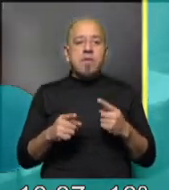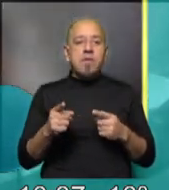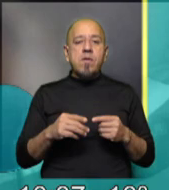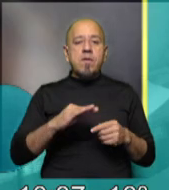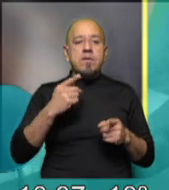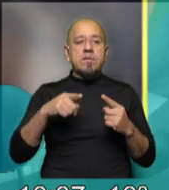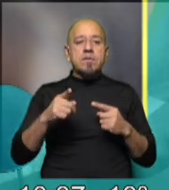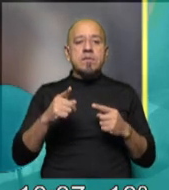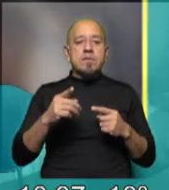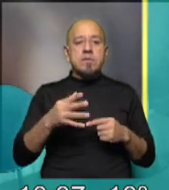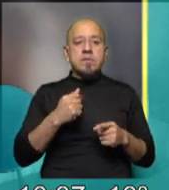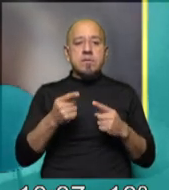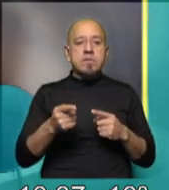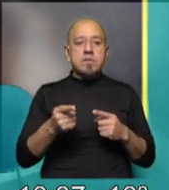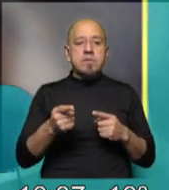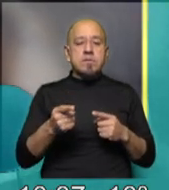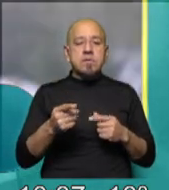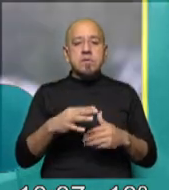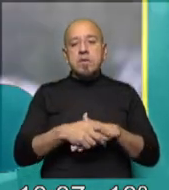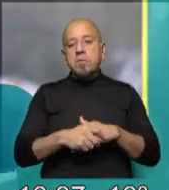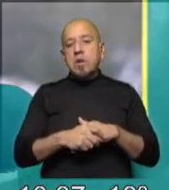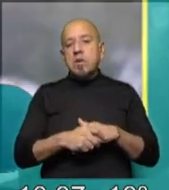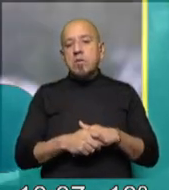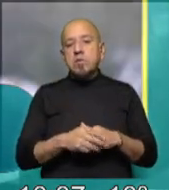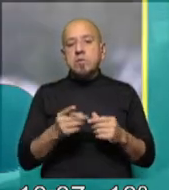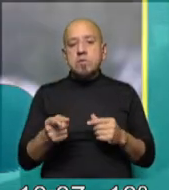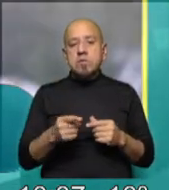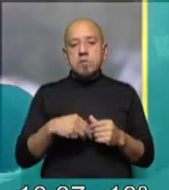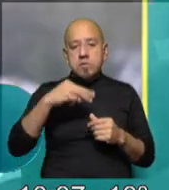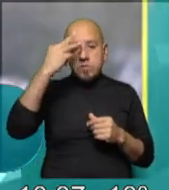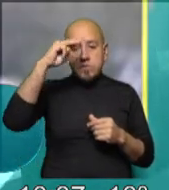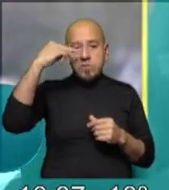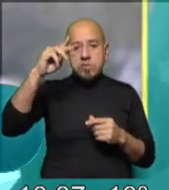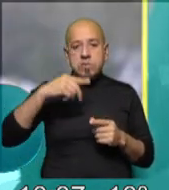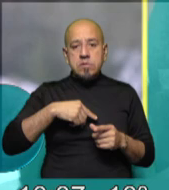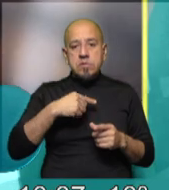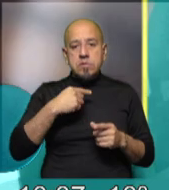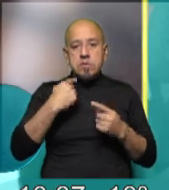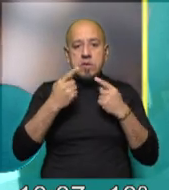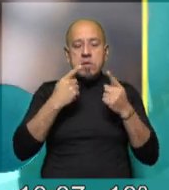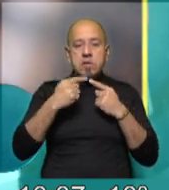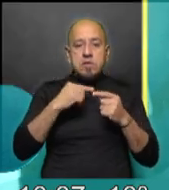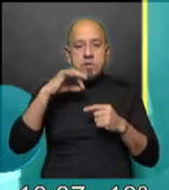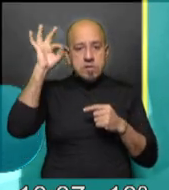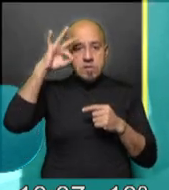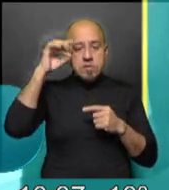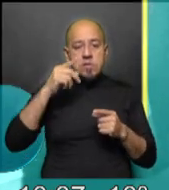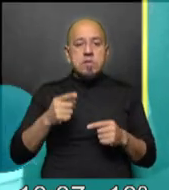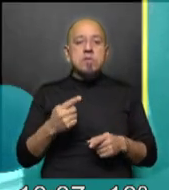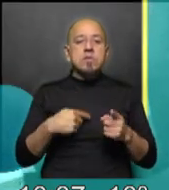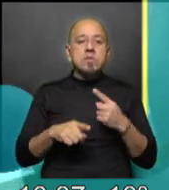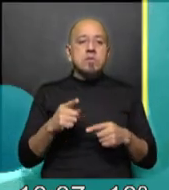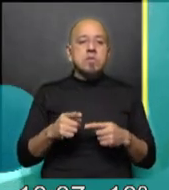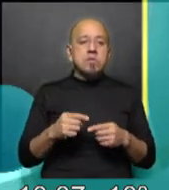con un montañés, que es el amigo Damián Michir, repito, uno de los mejores actores mexicanos, pero que habla perfecto inglés. Y bueno,